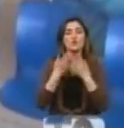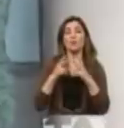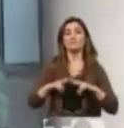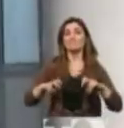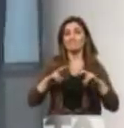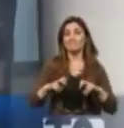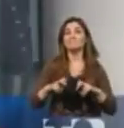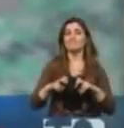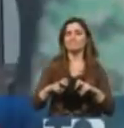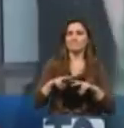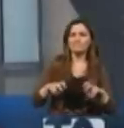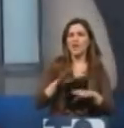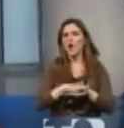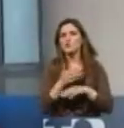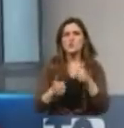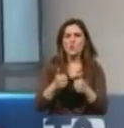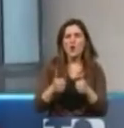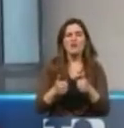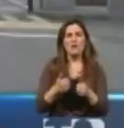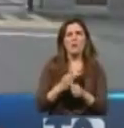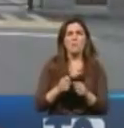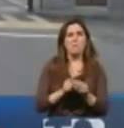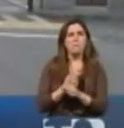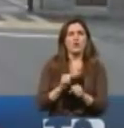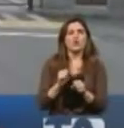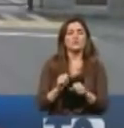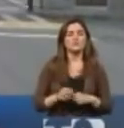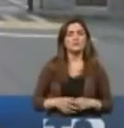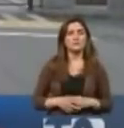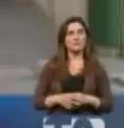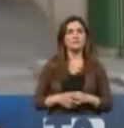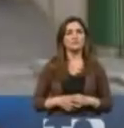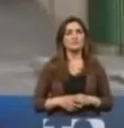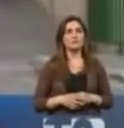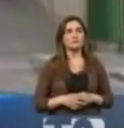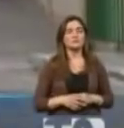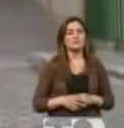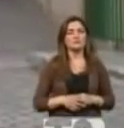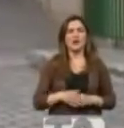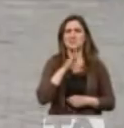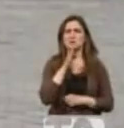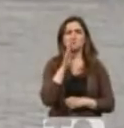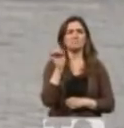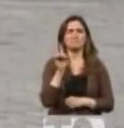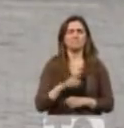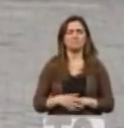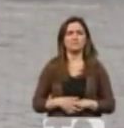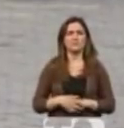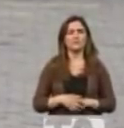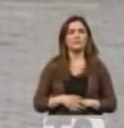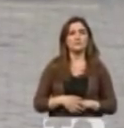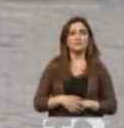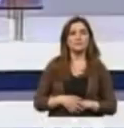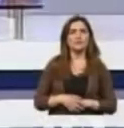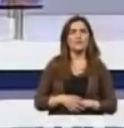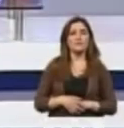será nombrada para determinar las causas que provocaron este incidente y aseguran es aislado. En Riobamba, Mercedes Chávez, 24